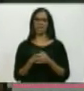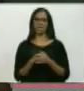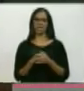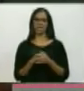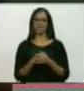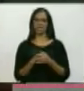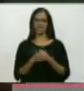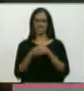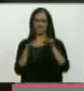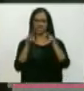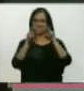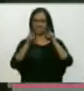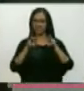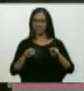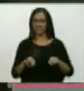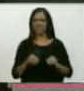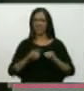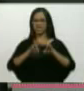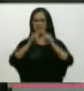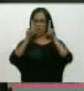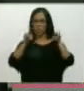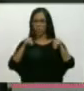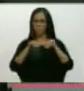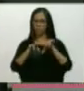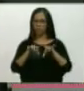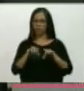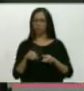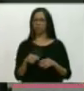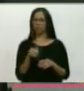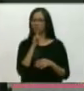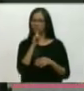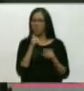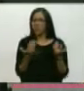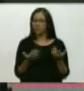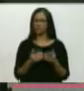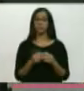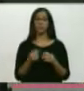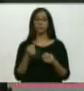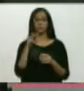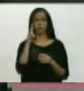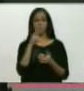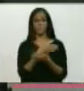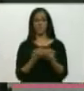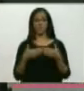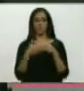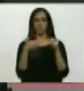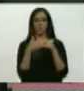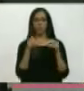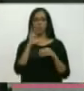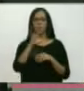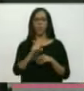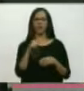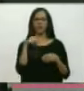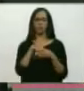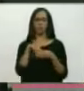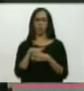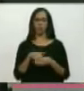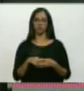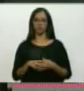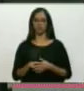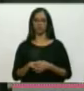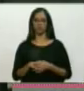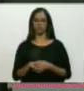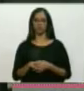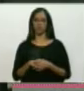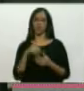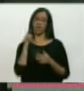a ahondar en esa computadora. ¿Qué información? Porque dicen que se gastó $2 millones nada más comprando votos. Allá